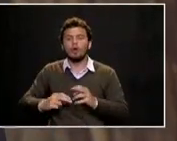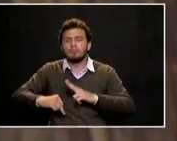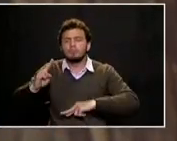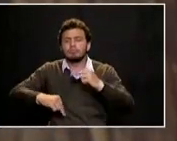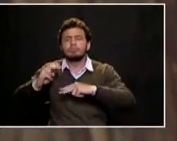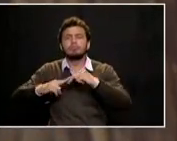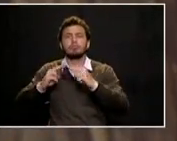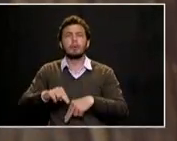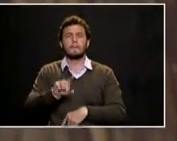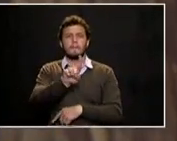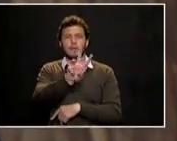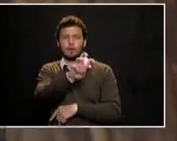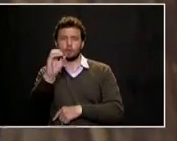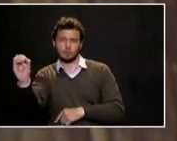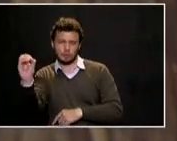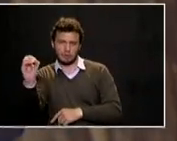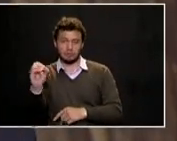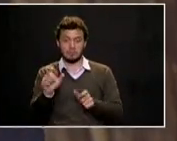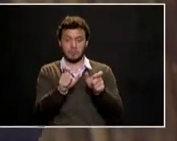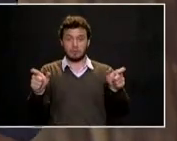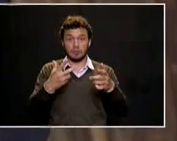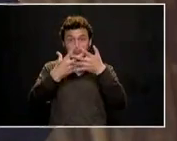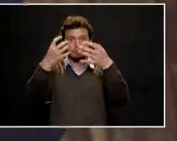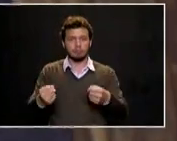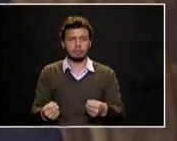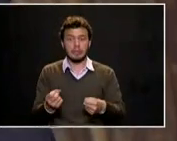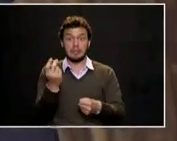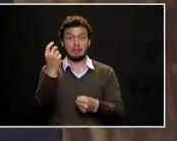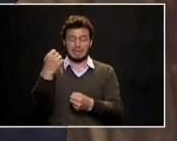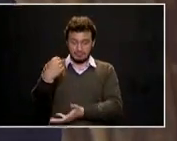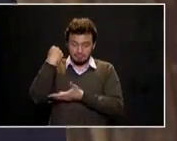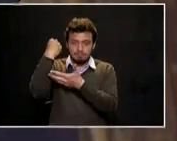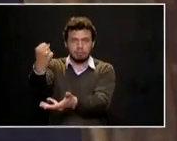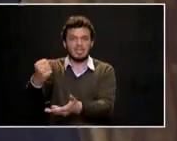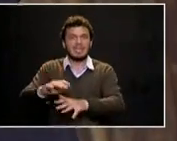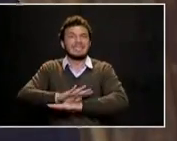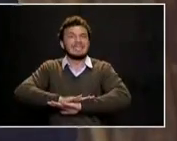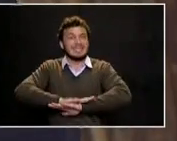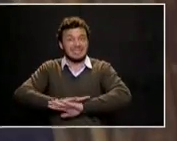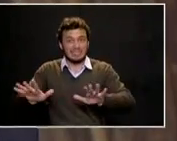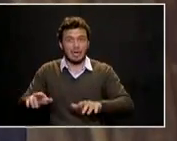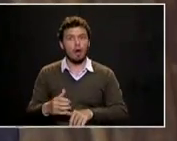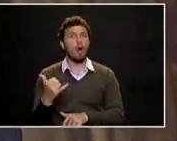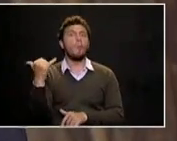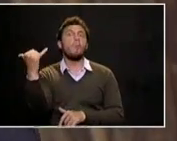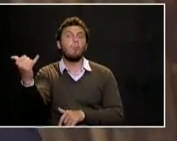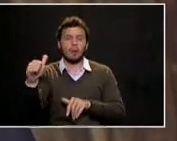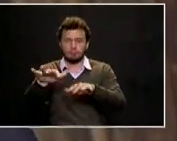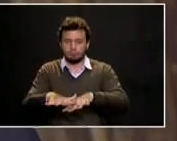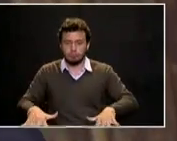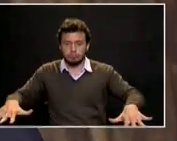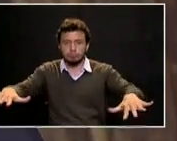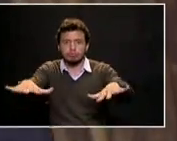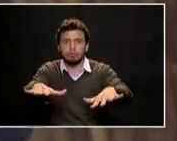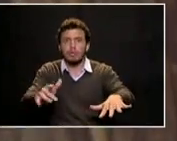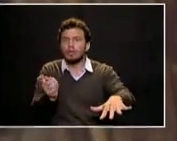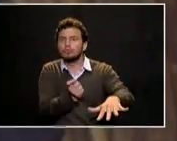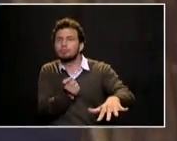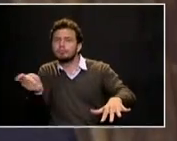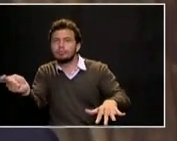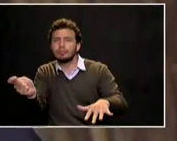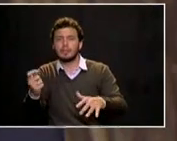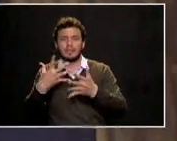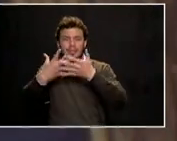costará 106 mil millones de pesos y ya está el terreno aledaño, adyacente a la actual cárcel de Pedregal,